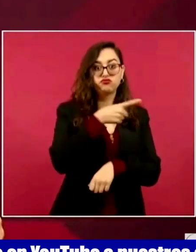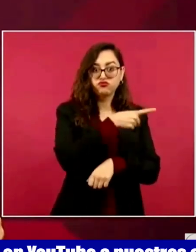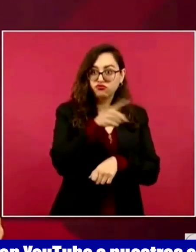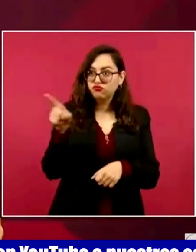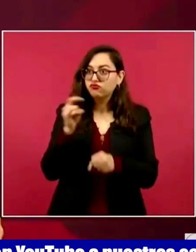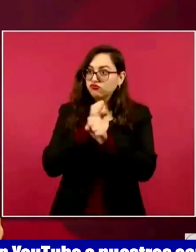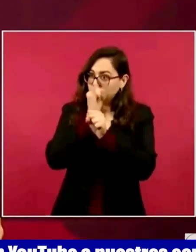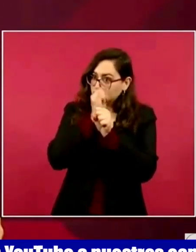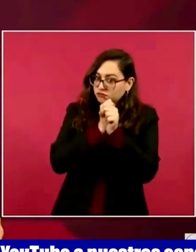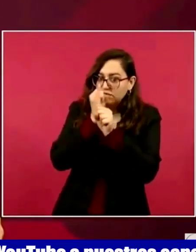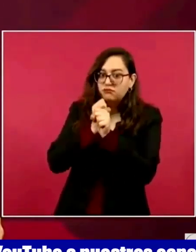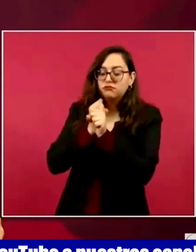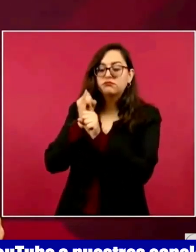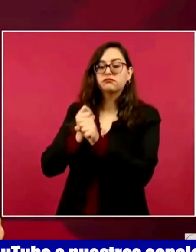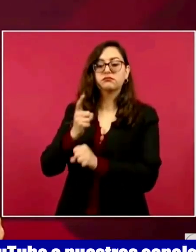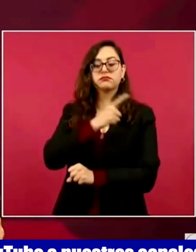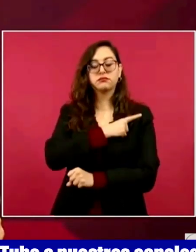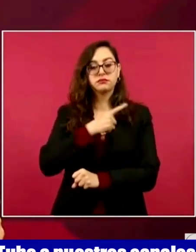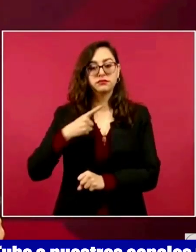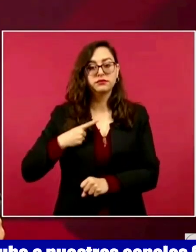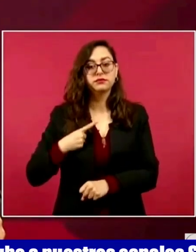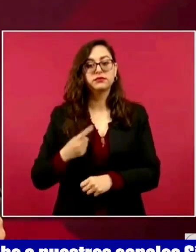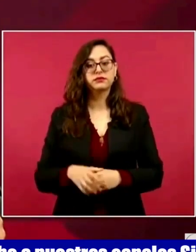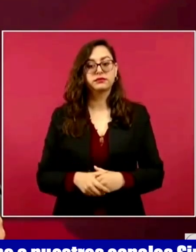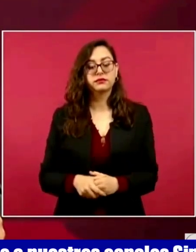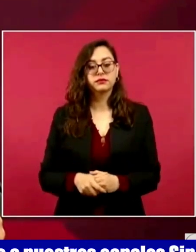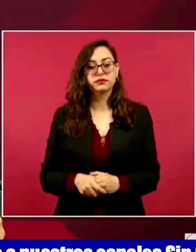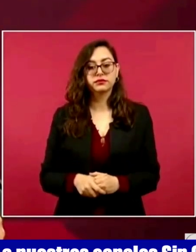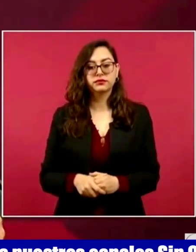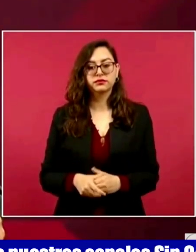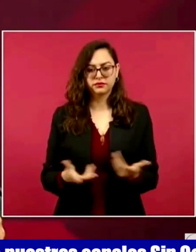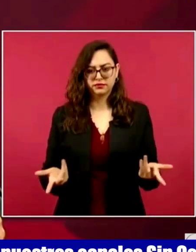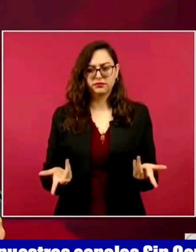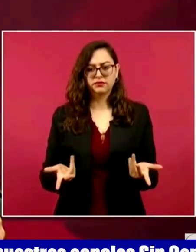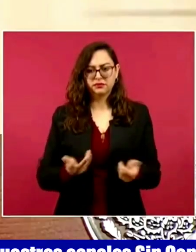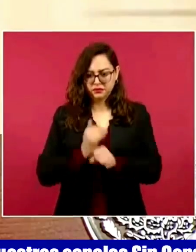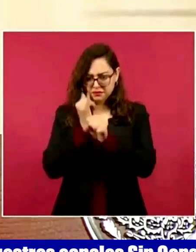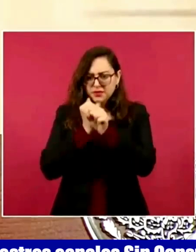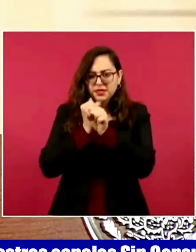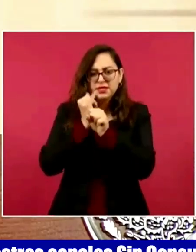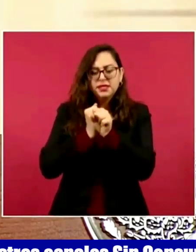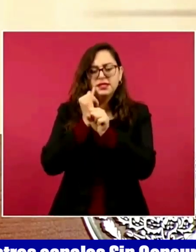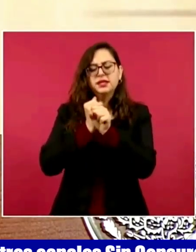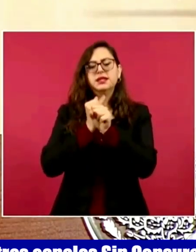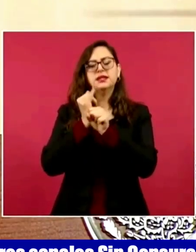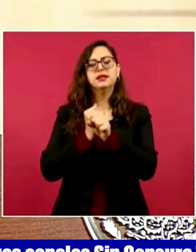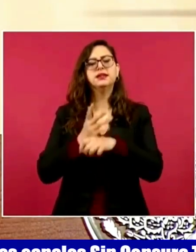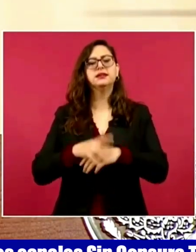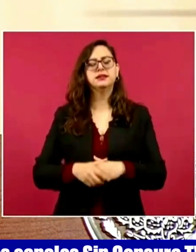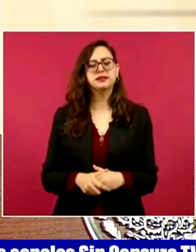investigadores, mirones profesionales, hagan un estudio